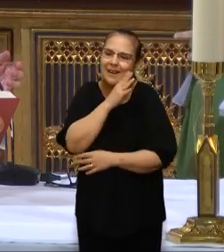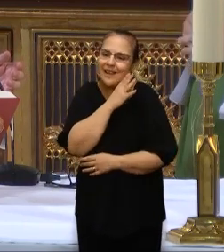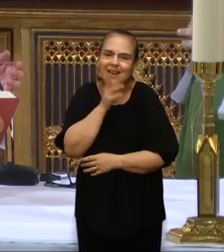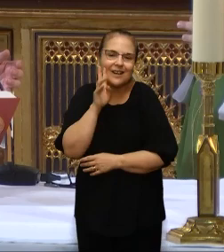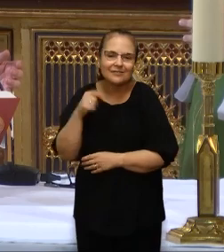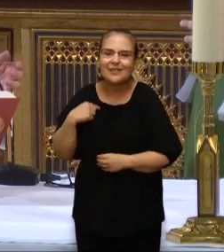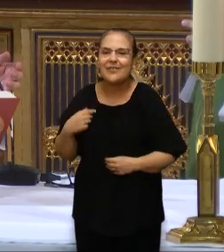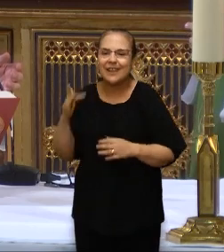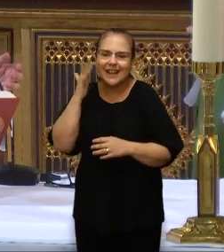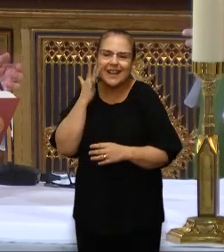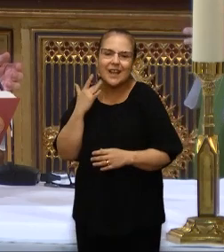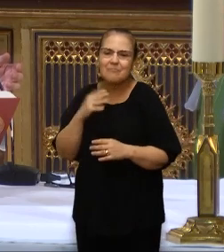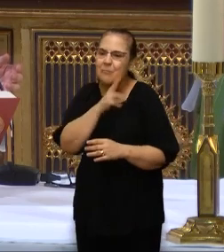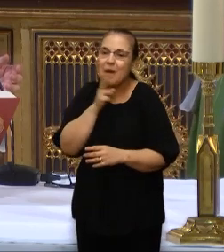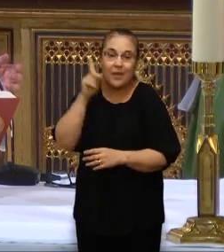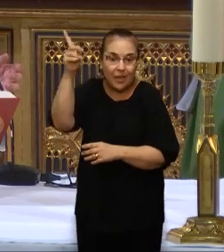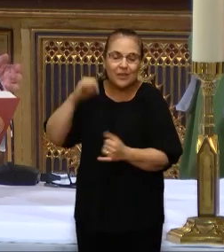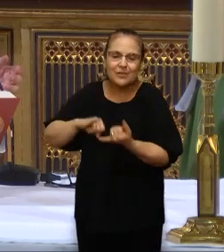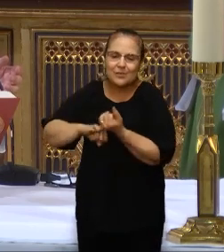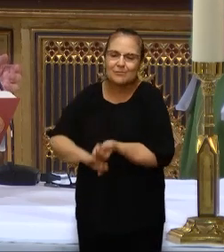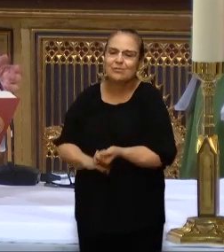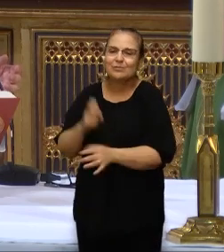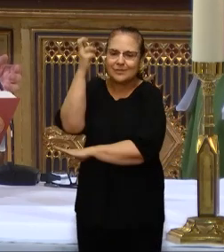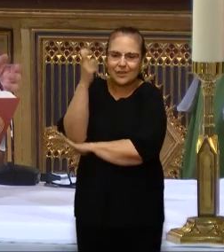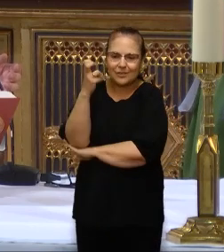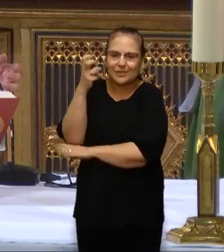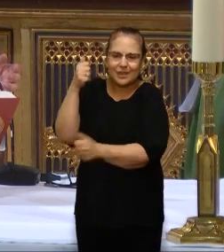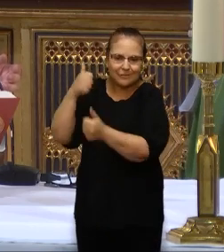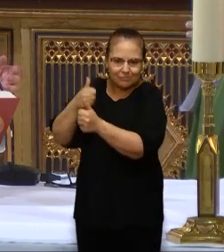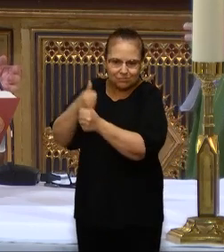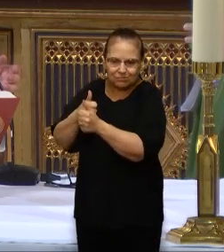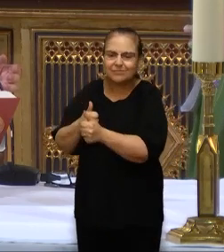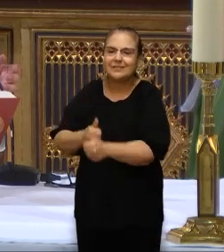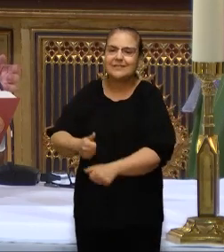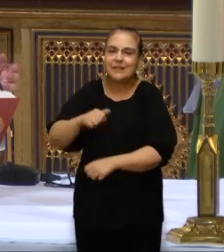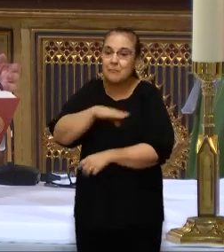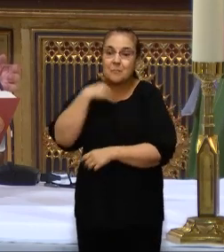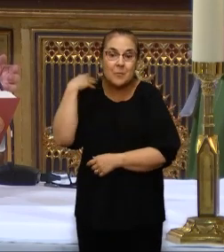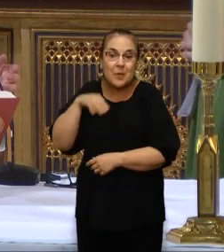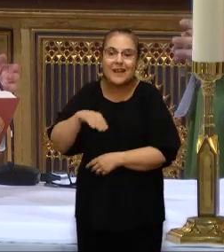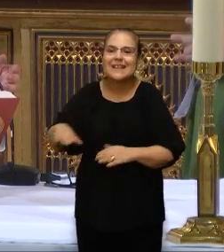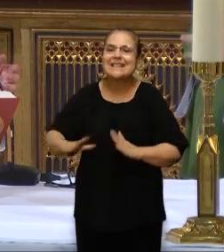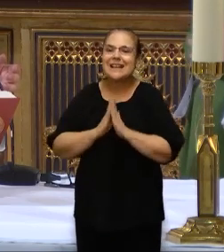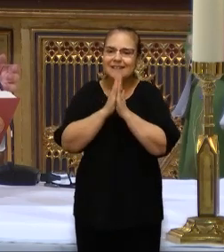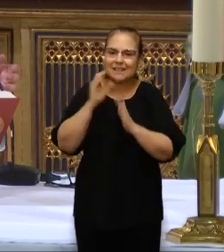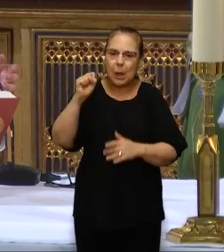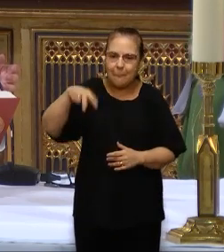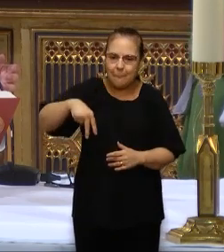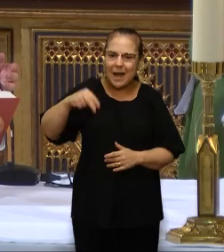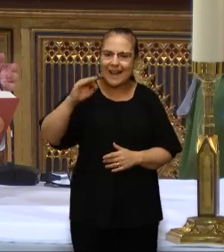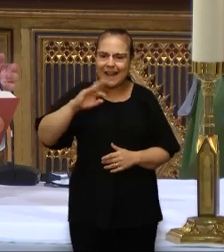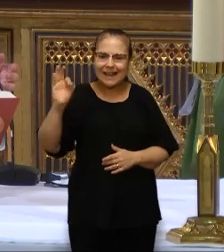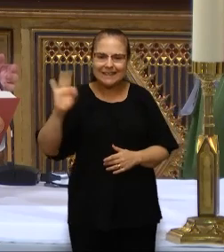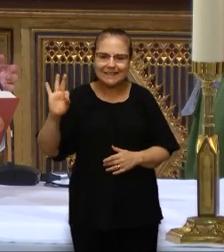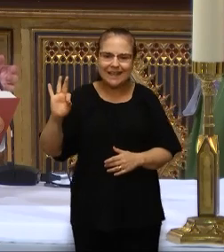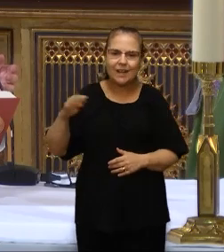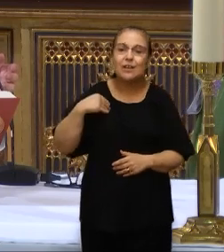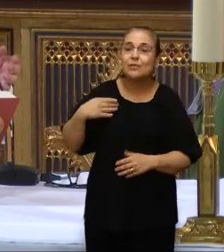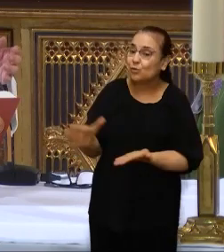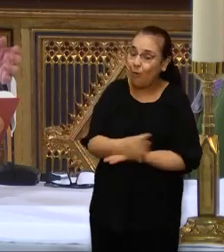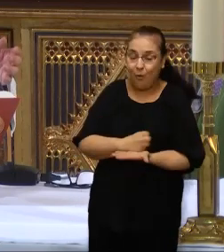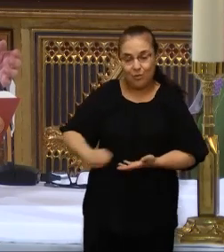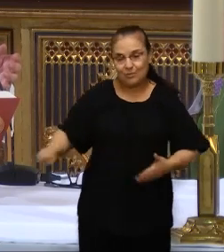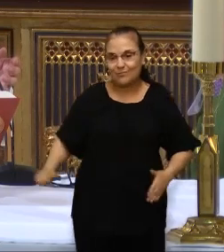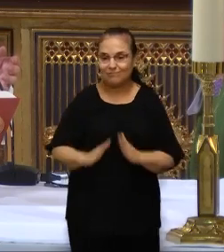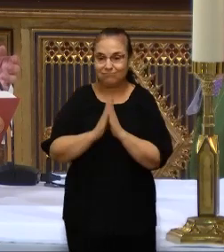Madre de Dios, su esposo San José, los apóstoles y los mártires, Santa Margarita María de Alacoque, Santa Eduvigis y todos los